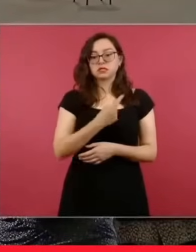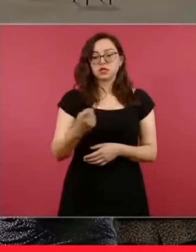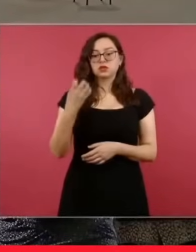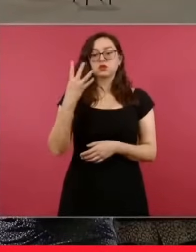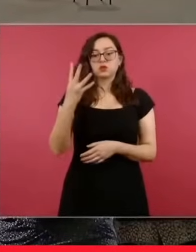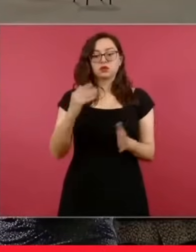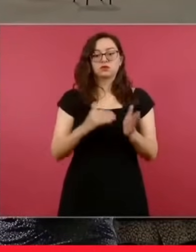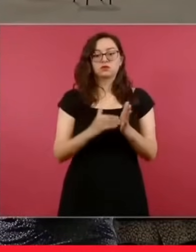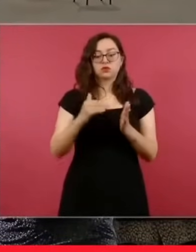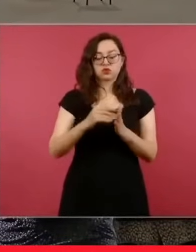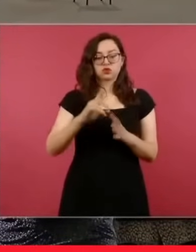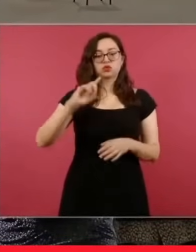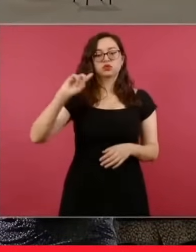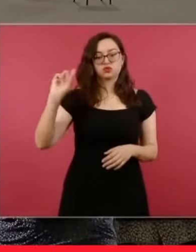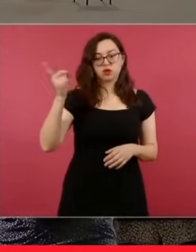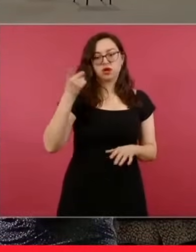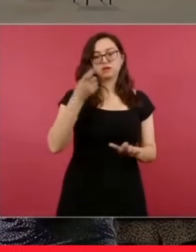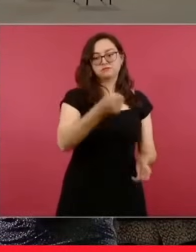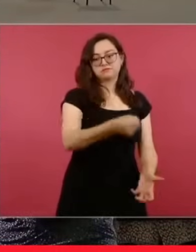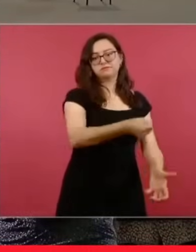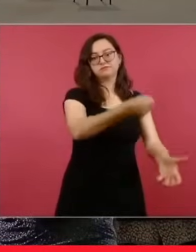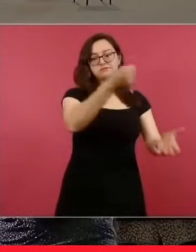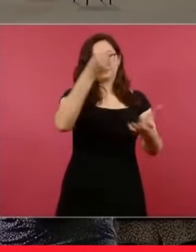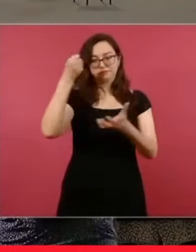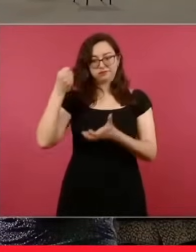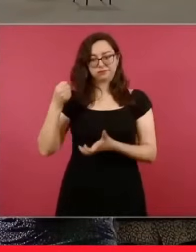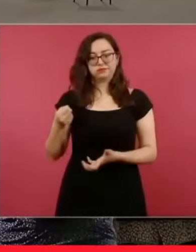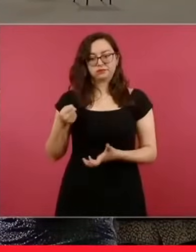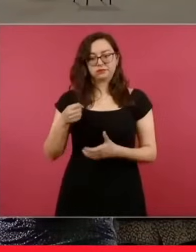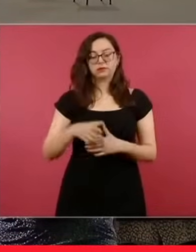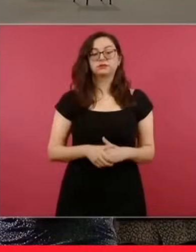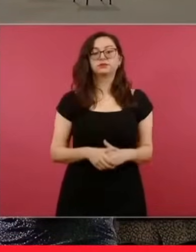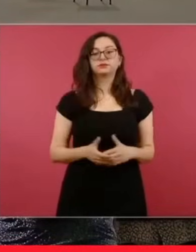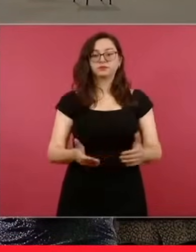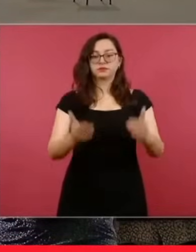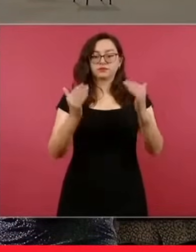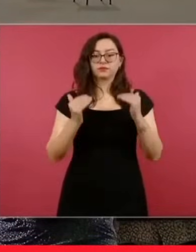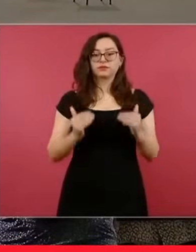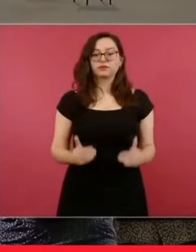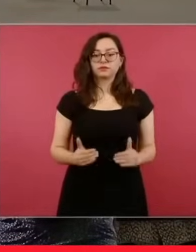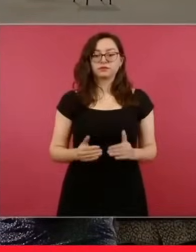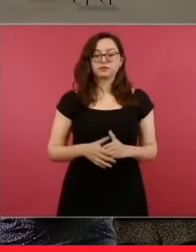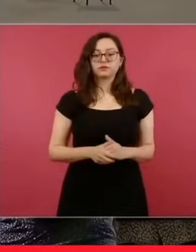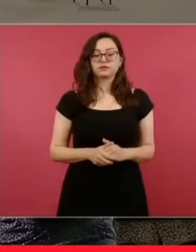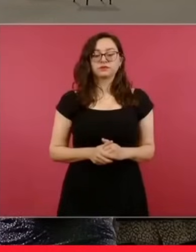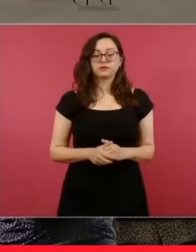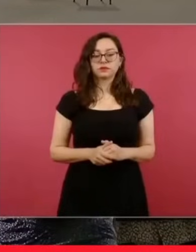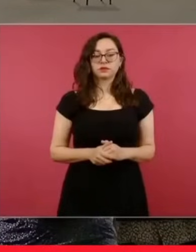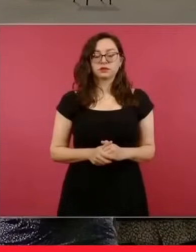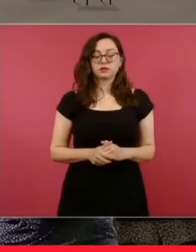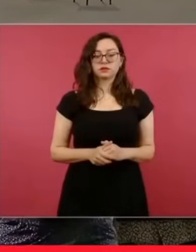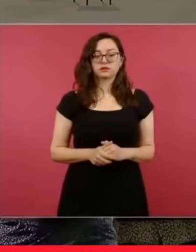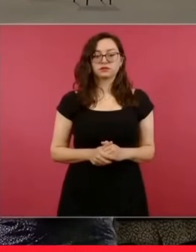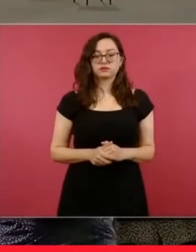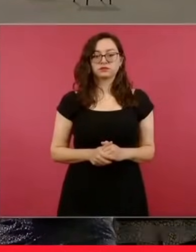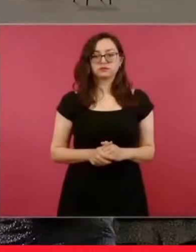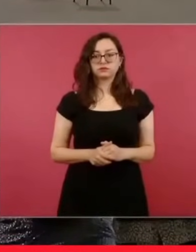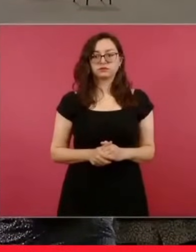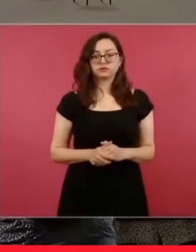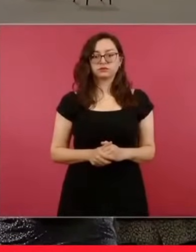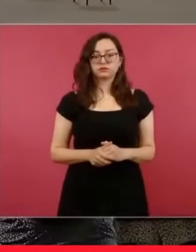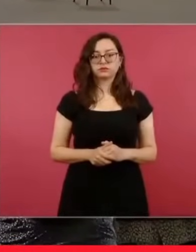millones de esos 216. La que sigue, por favor. Este es un caso